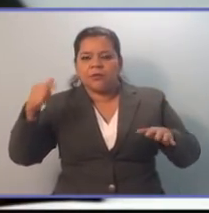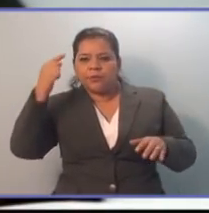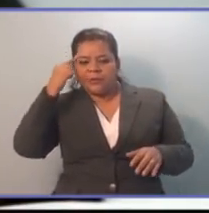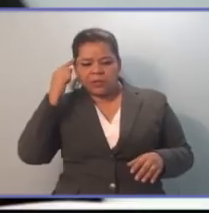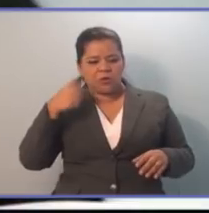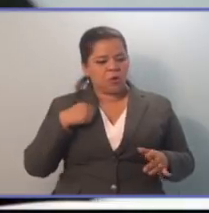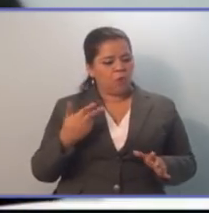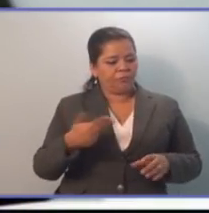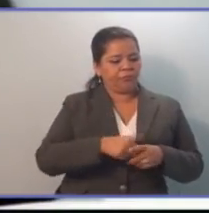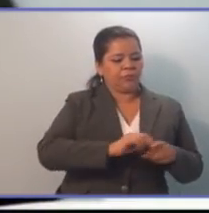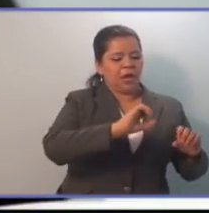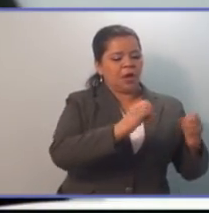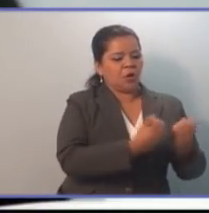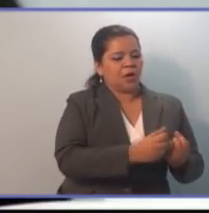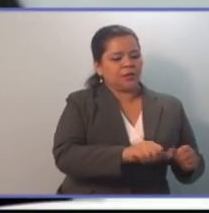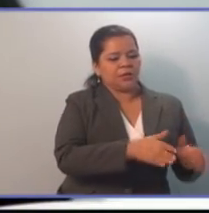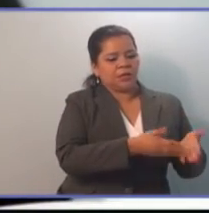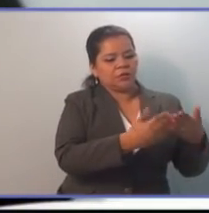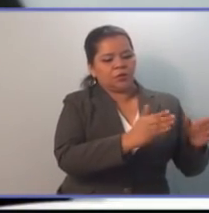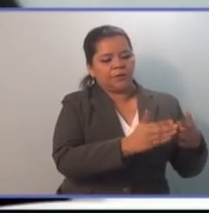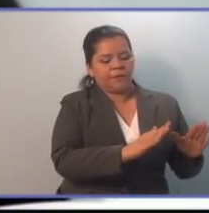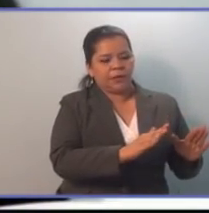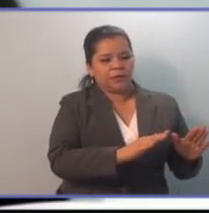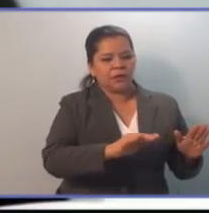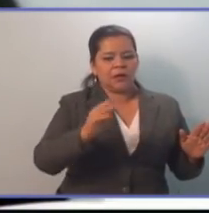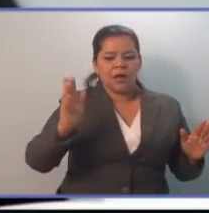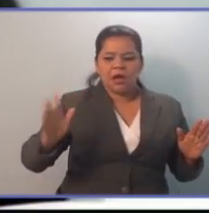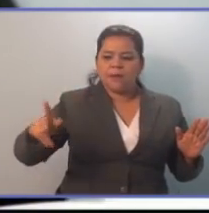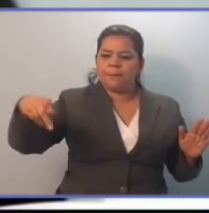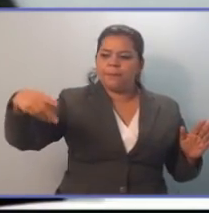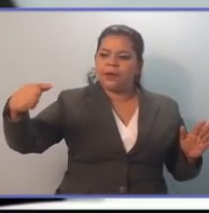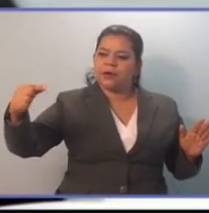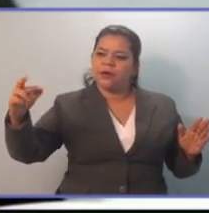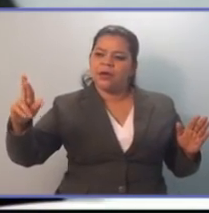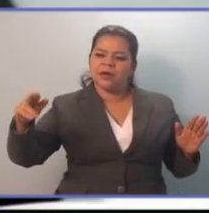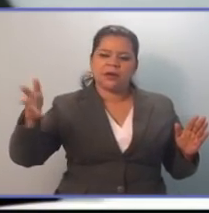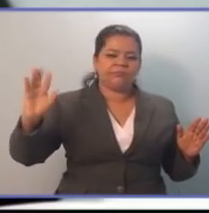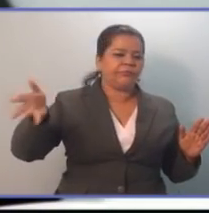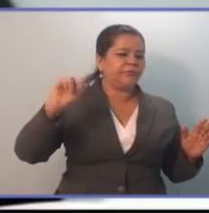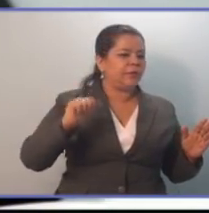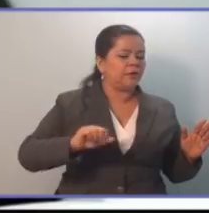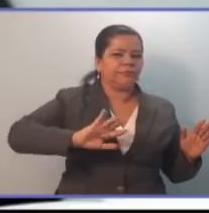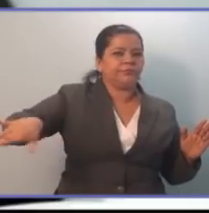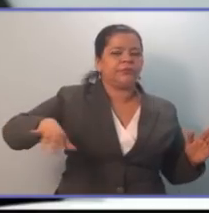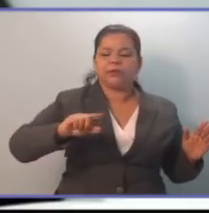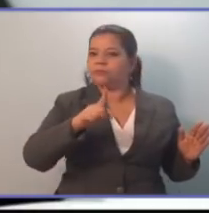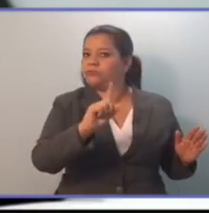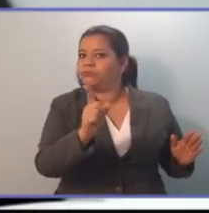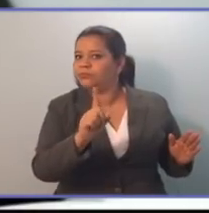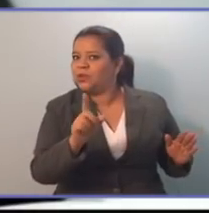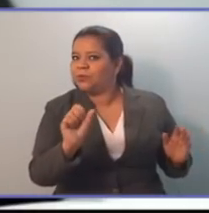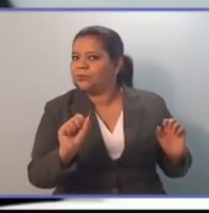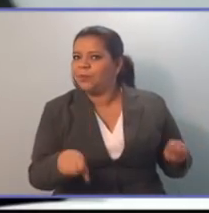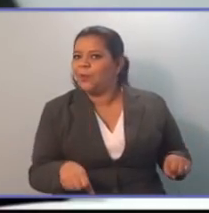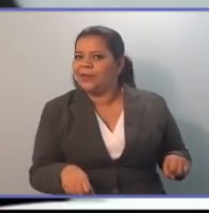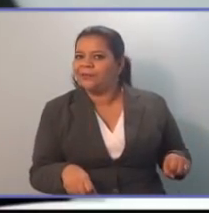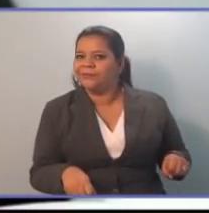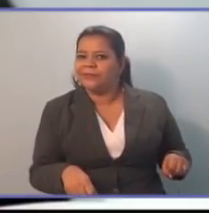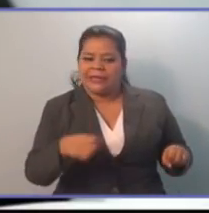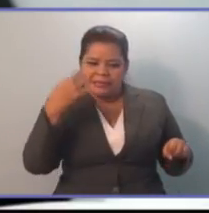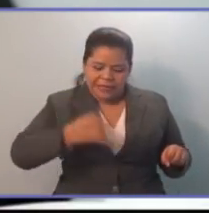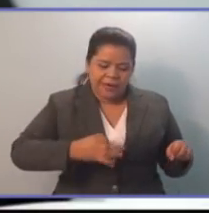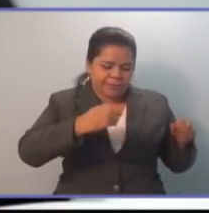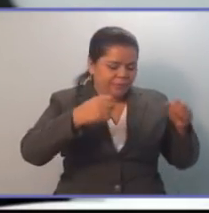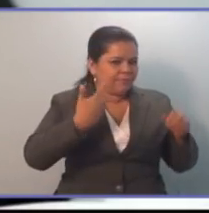otro órgano, olvidar que ahí en la Procuraduría hay defensoras y defensores que se multiplican para cumplir con